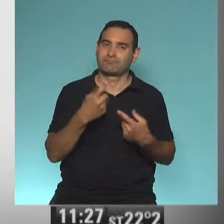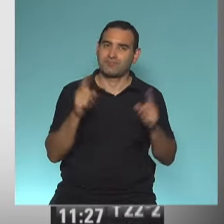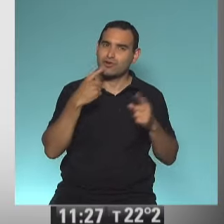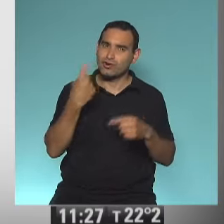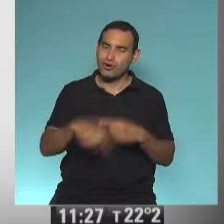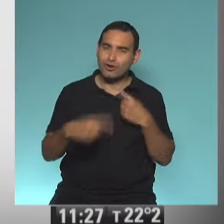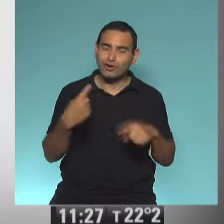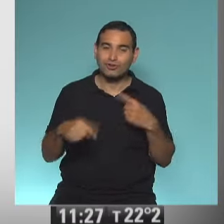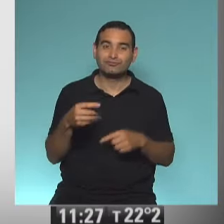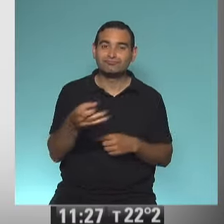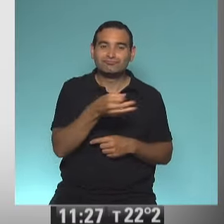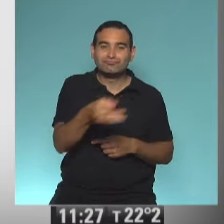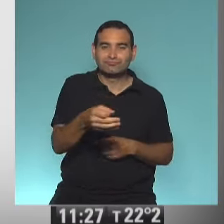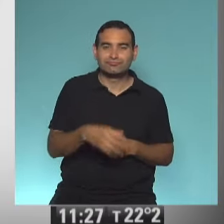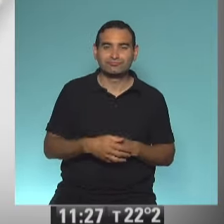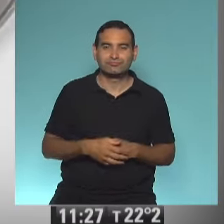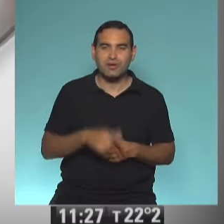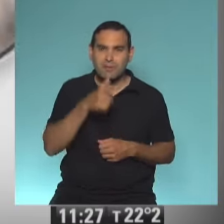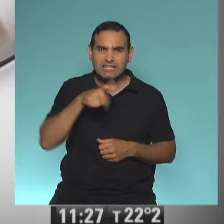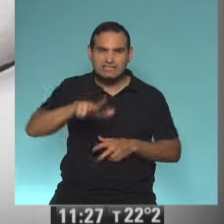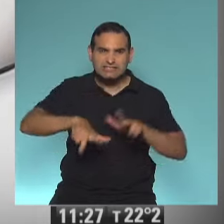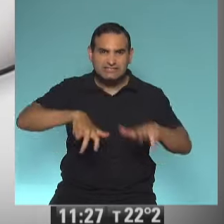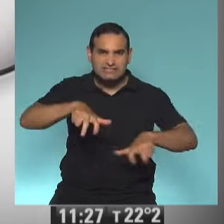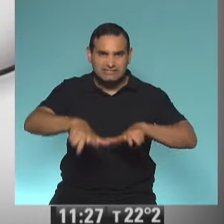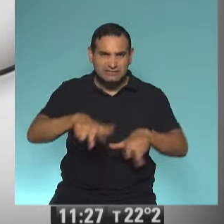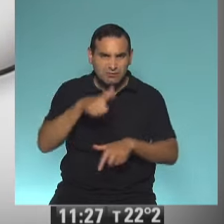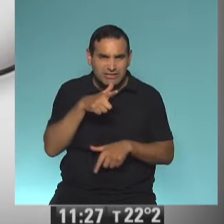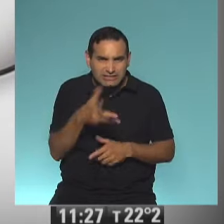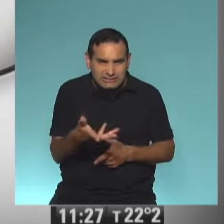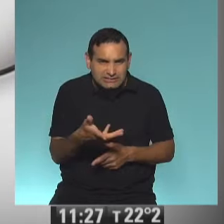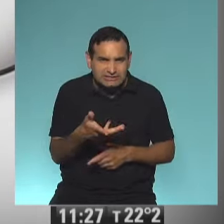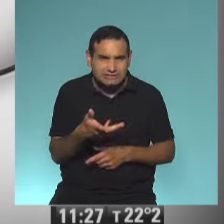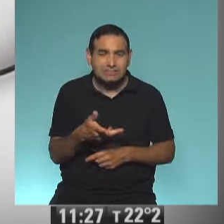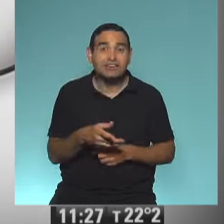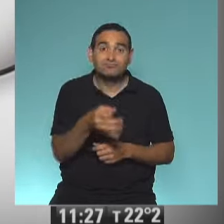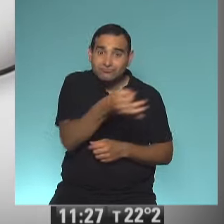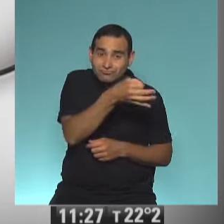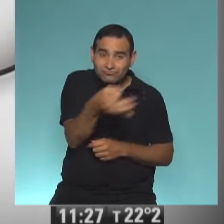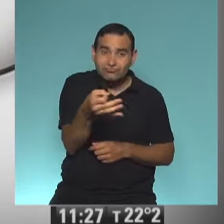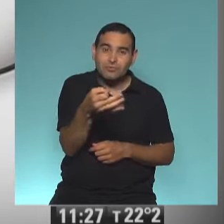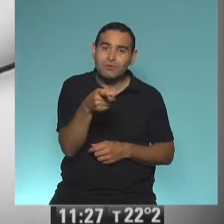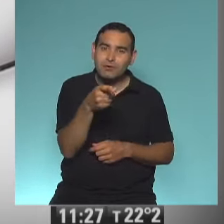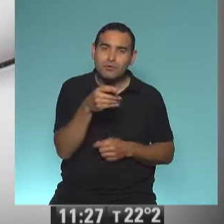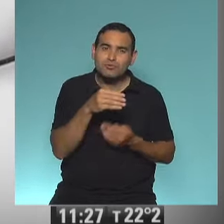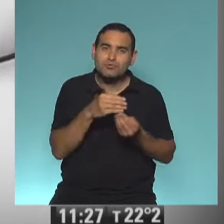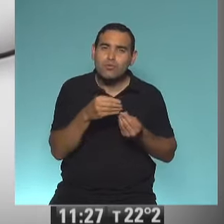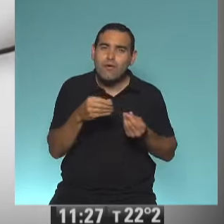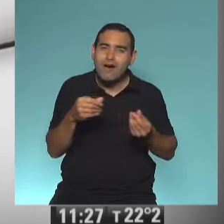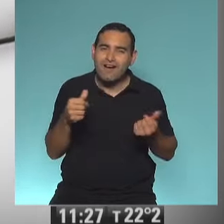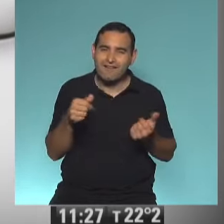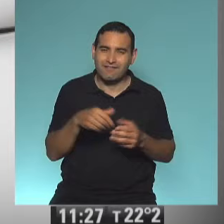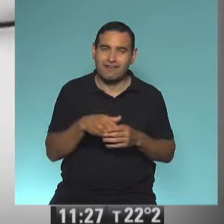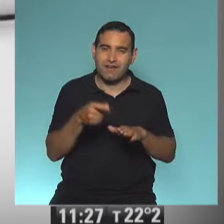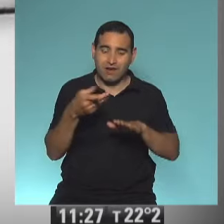colores. Claro, como unas escamitas como de reptil, ¿no? Eso. Ay, sí, parece un escamado. Mirá que eso no lo podíamos pero ver. Pero abajo es bien lisito. Eso es en la parte de